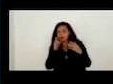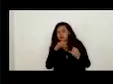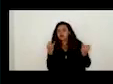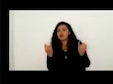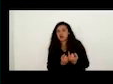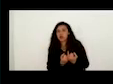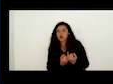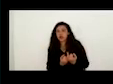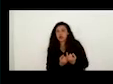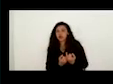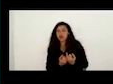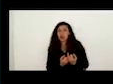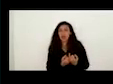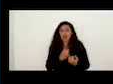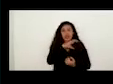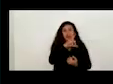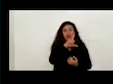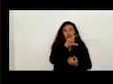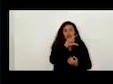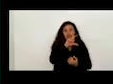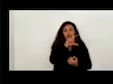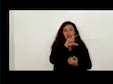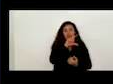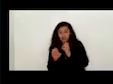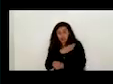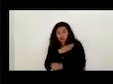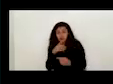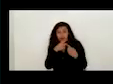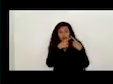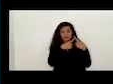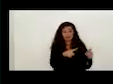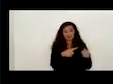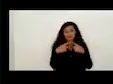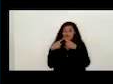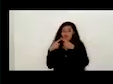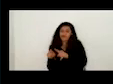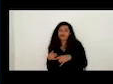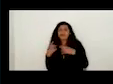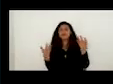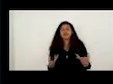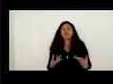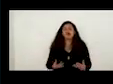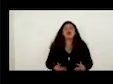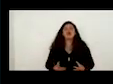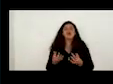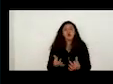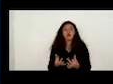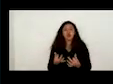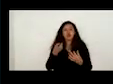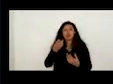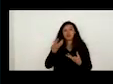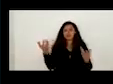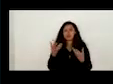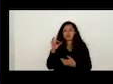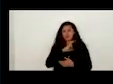la cantidad de los nutrientes es muy diferente. La calidad de los mismos y lo que estos pueden generar hacia la salud de